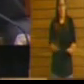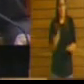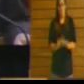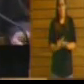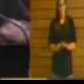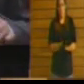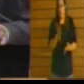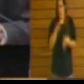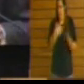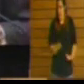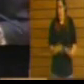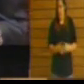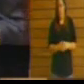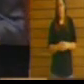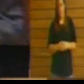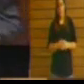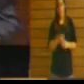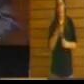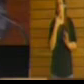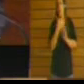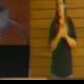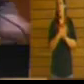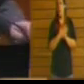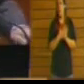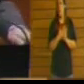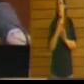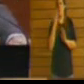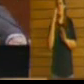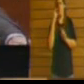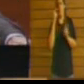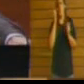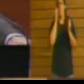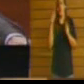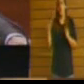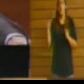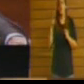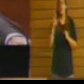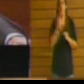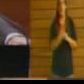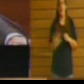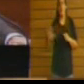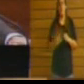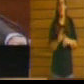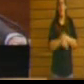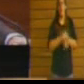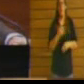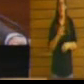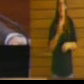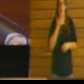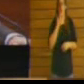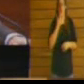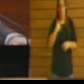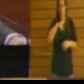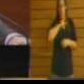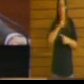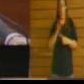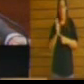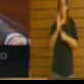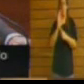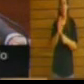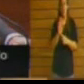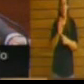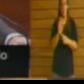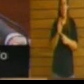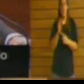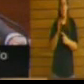manifiesto. Hablaba usted de oír a la Ribera, evidentemente. Si lo que decimos aquí lo decimos en nombre de la Ribera es porque pateamos la